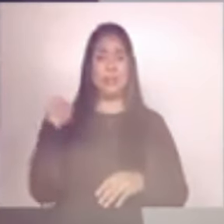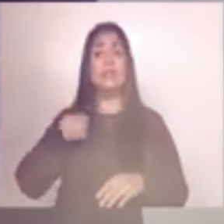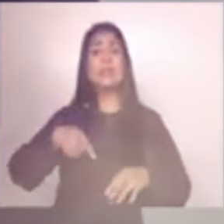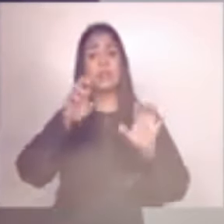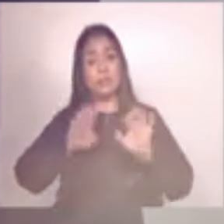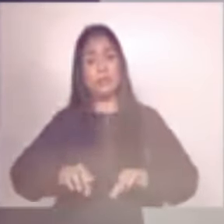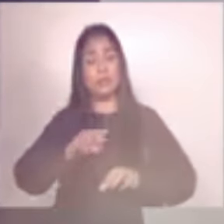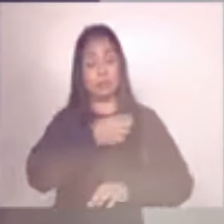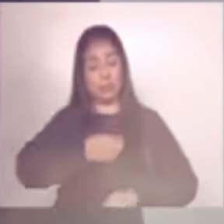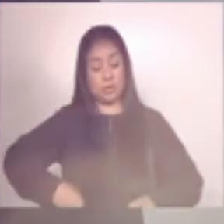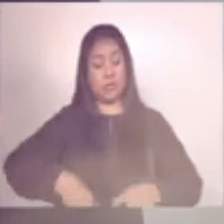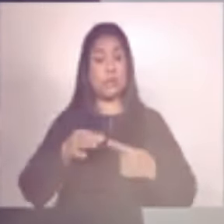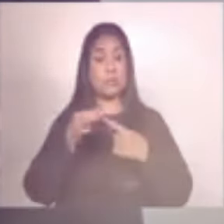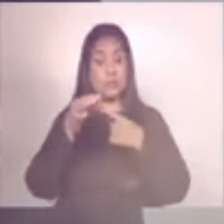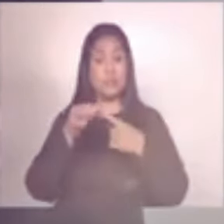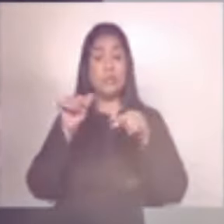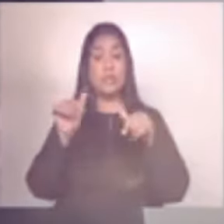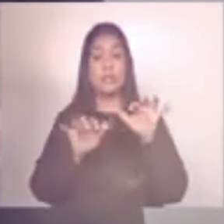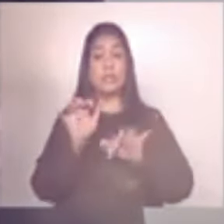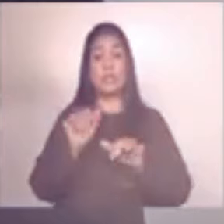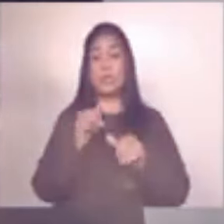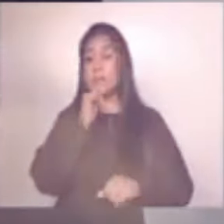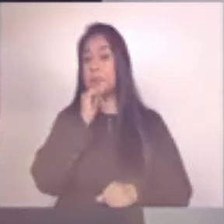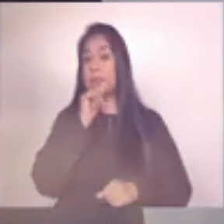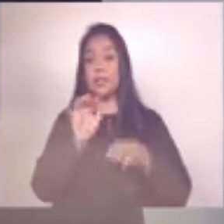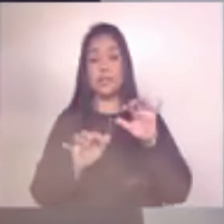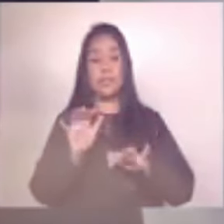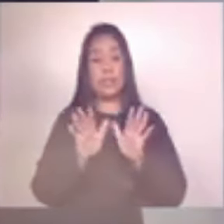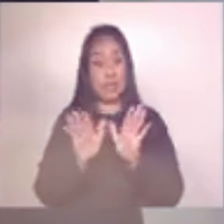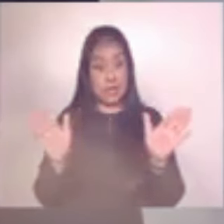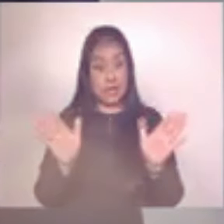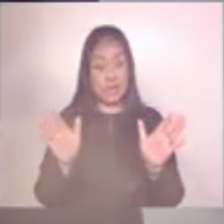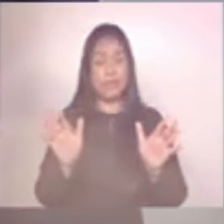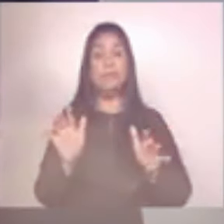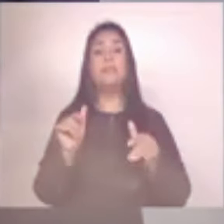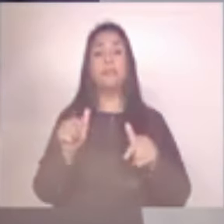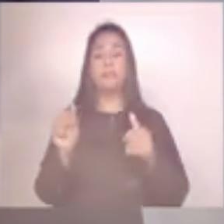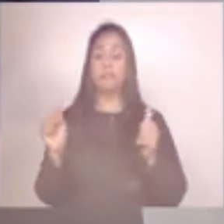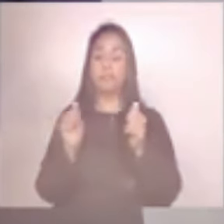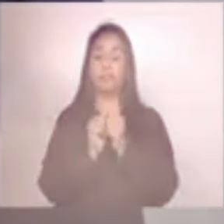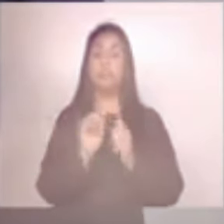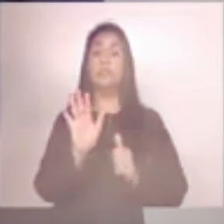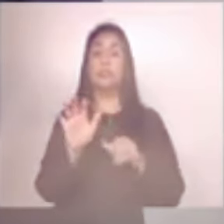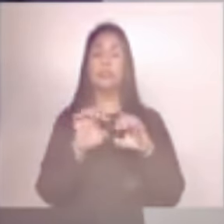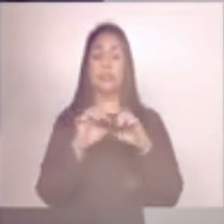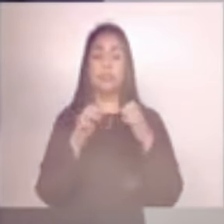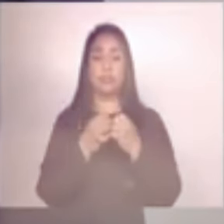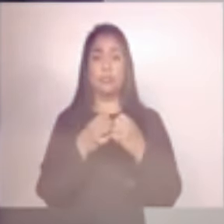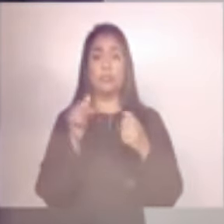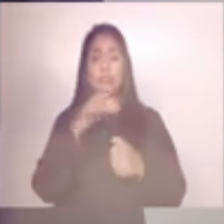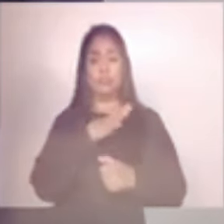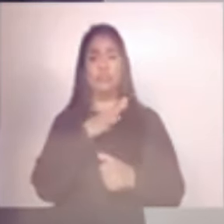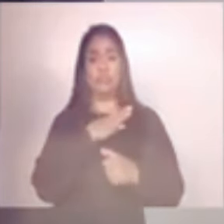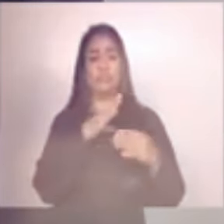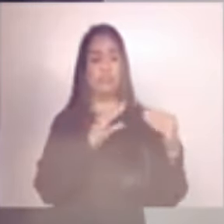presidencia, particularmente de la Secretaría Privada y de la Secretaría General, junto con sus equipos, han mantenido